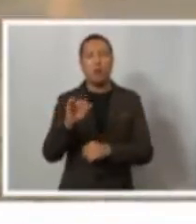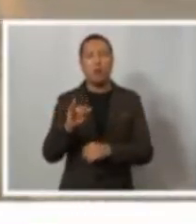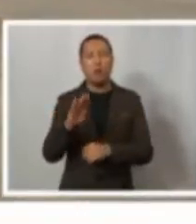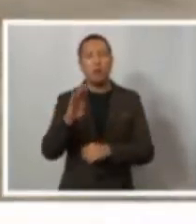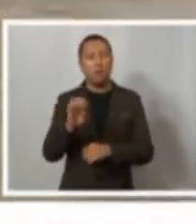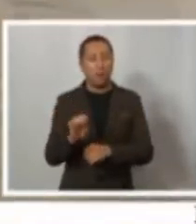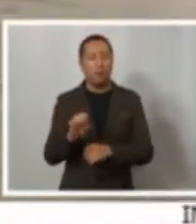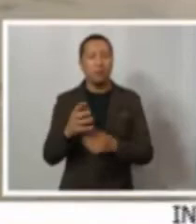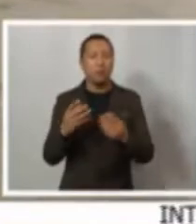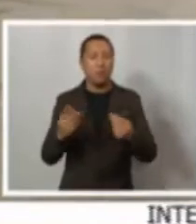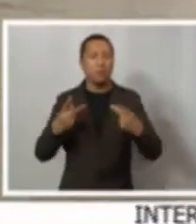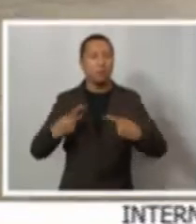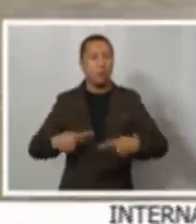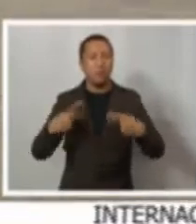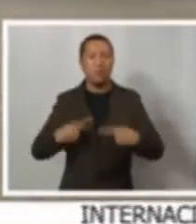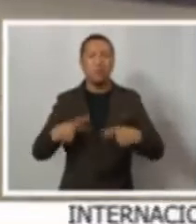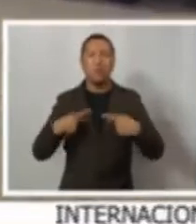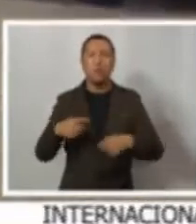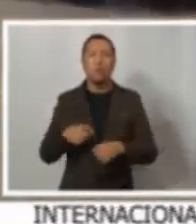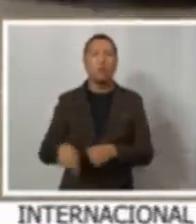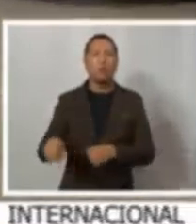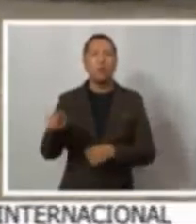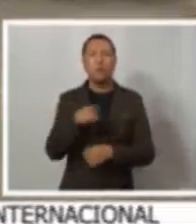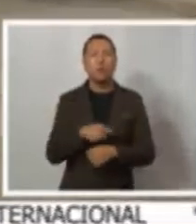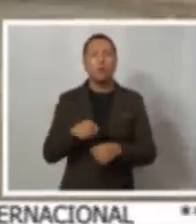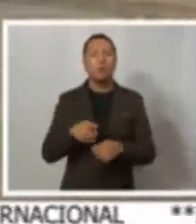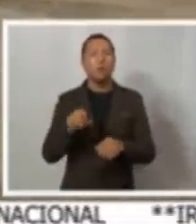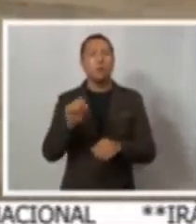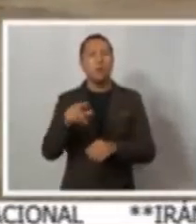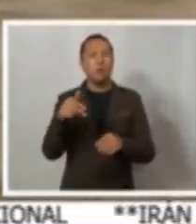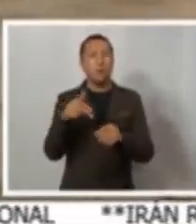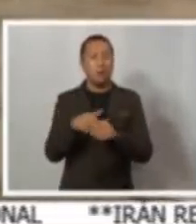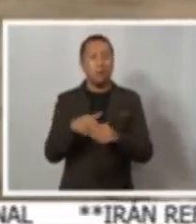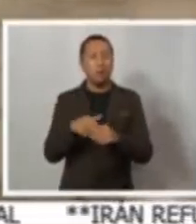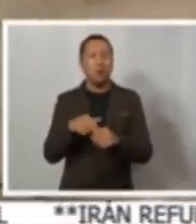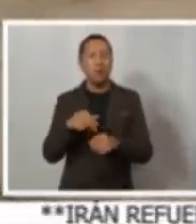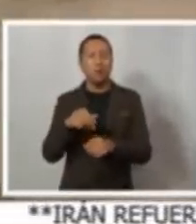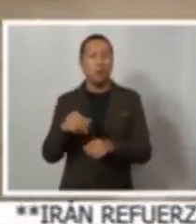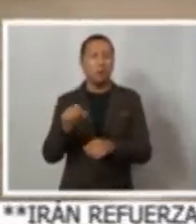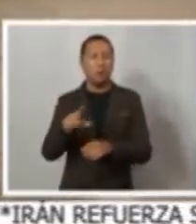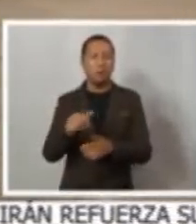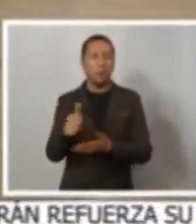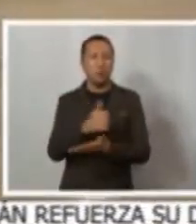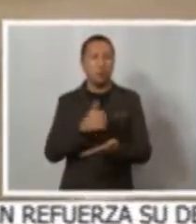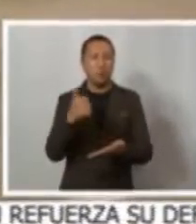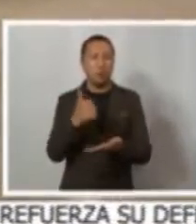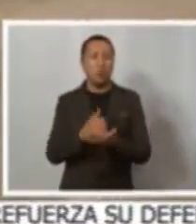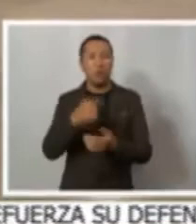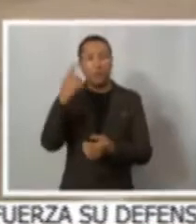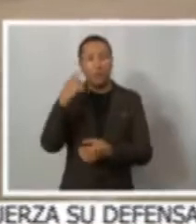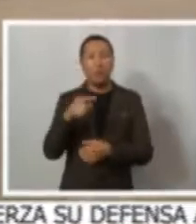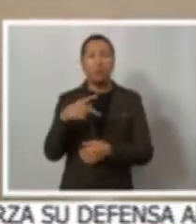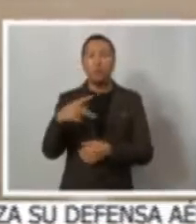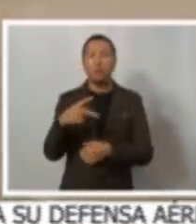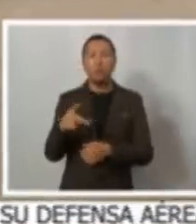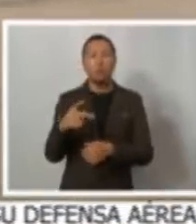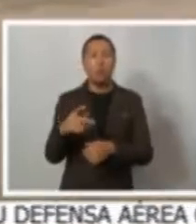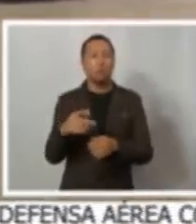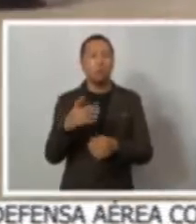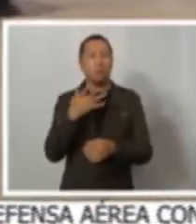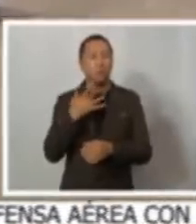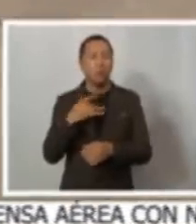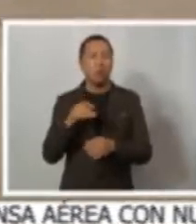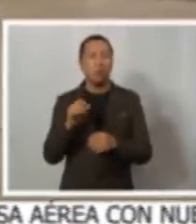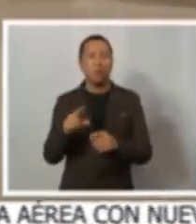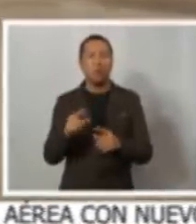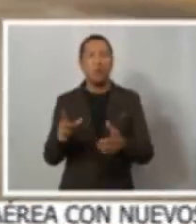automovilistas se apersonaron en las múltiples estaciones de gasolina en la ciudad para rellenar sus tanques de combustible. Además, por la posibilidad de falta